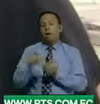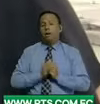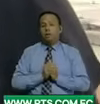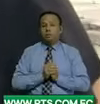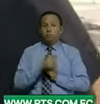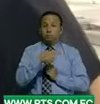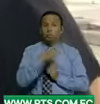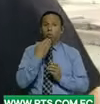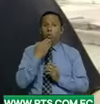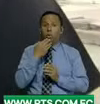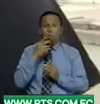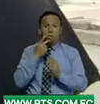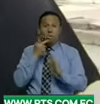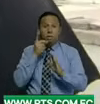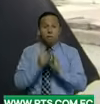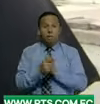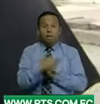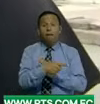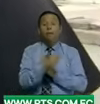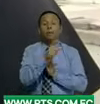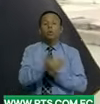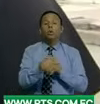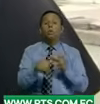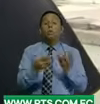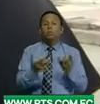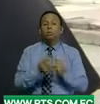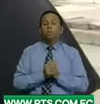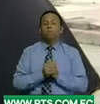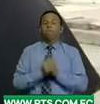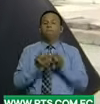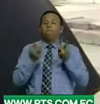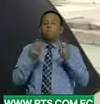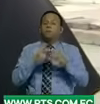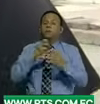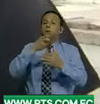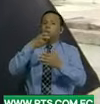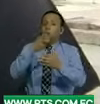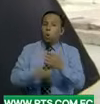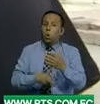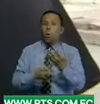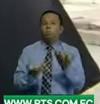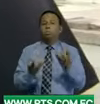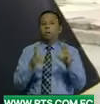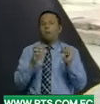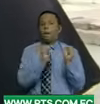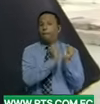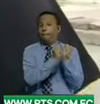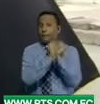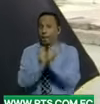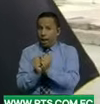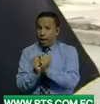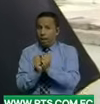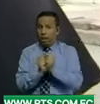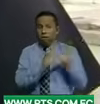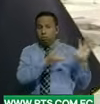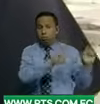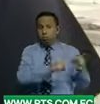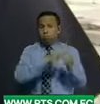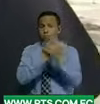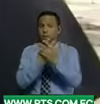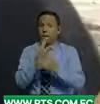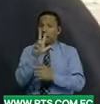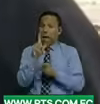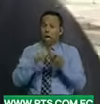demandar a esta persona ya en la vía civil, también hay sanciones de tipo penal, en este caso prisión de 3